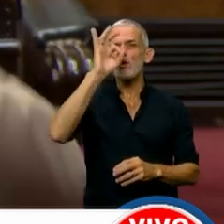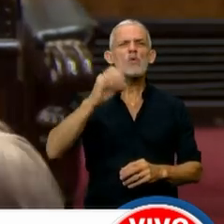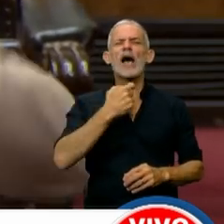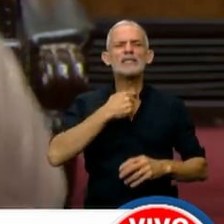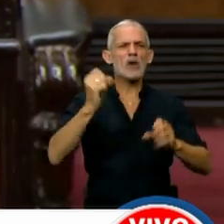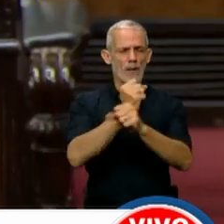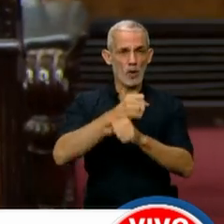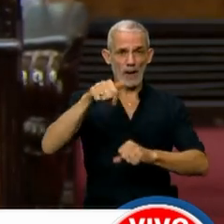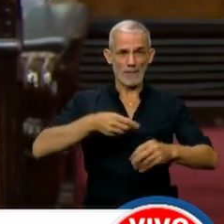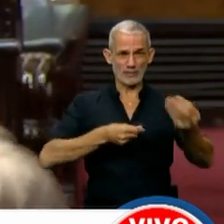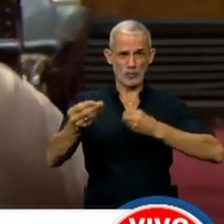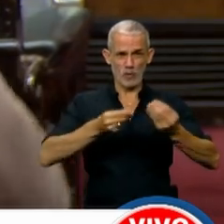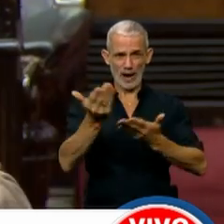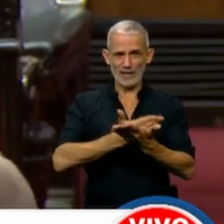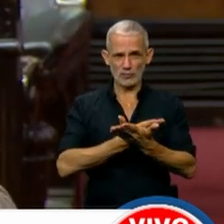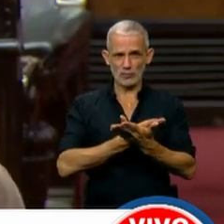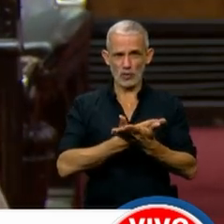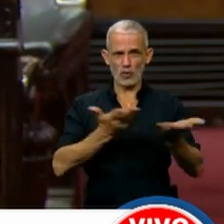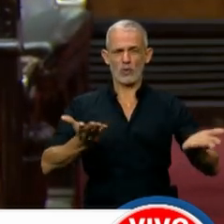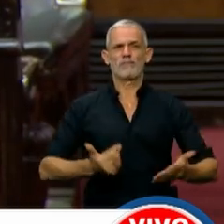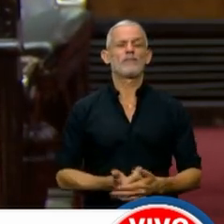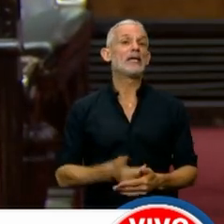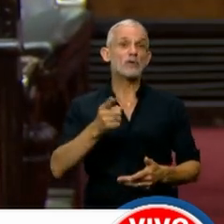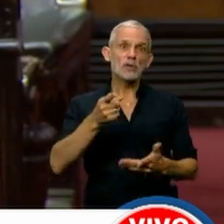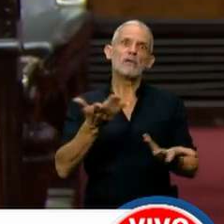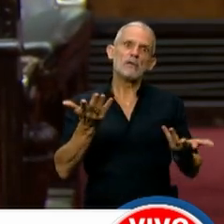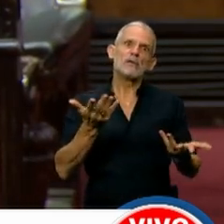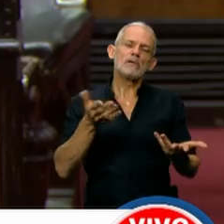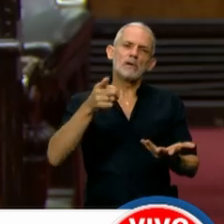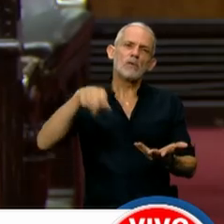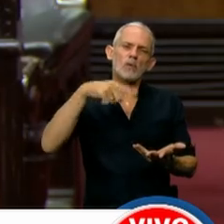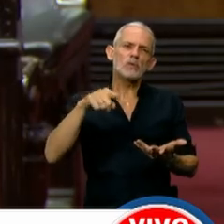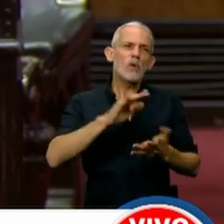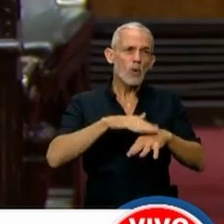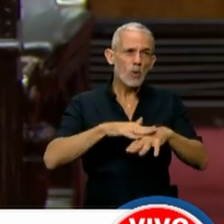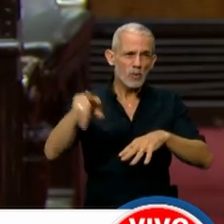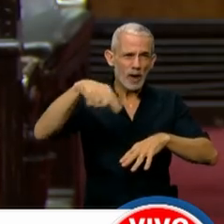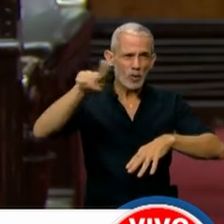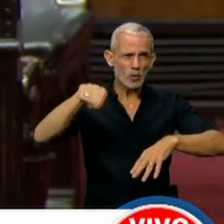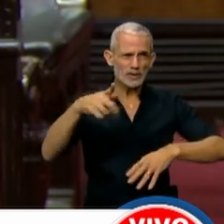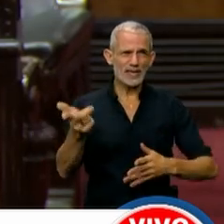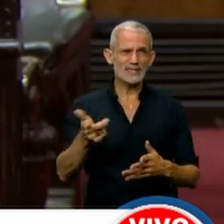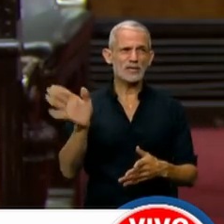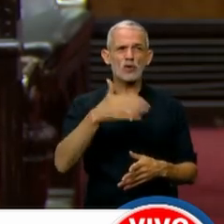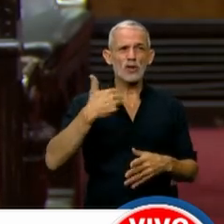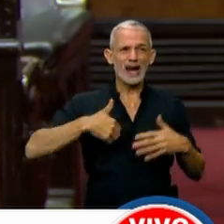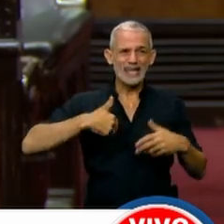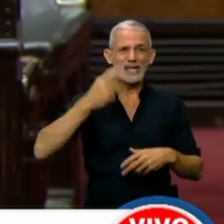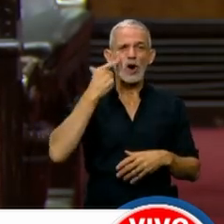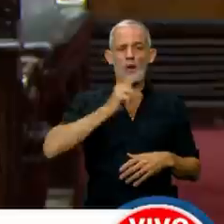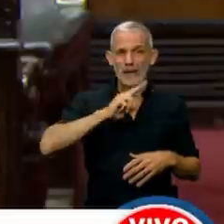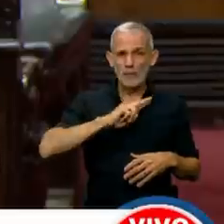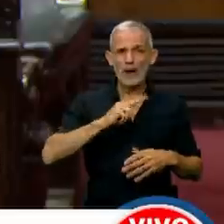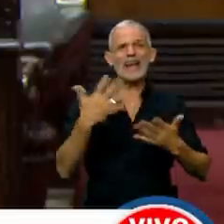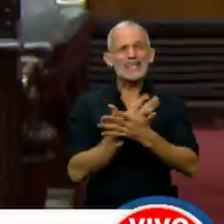aprobar este presupuesto y se van a llevar puestos a todos aquellos argentinos y argentinas que